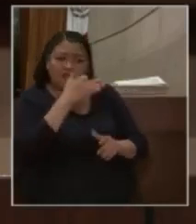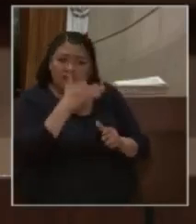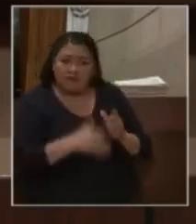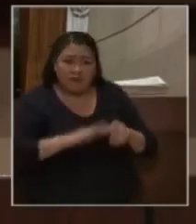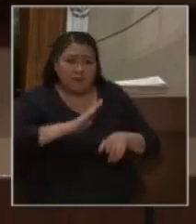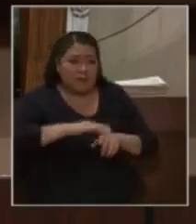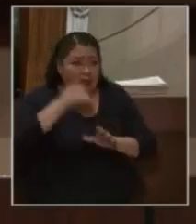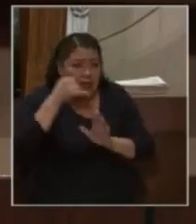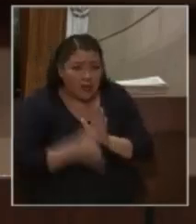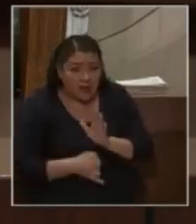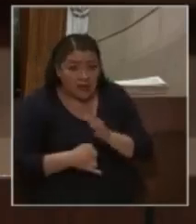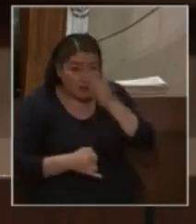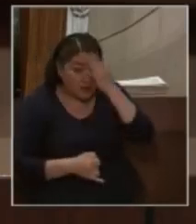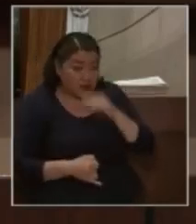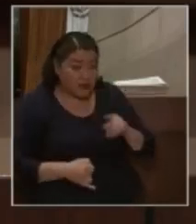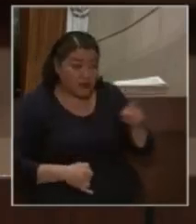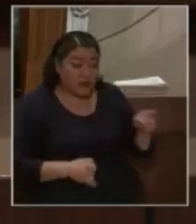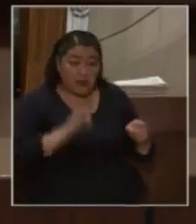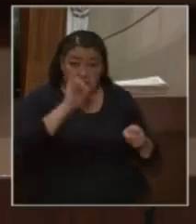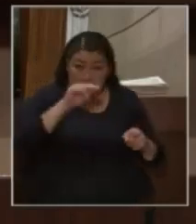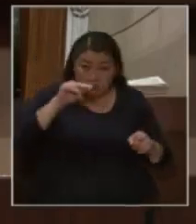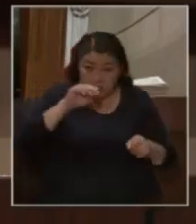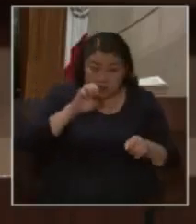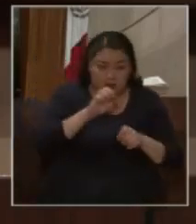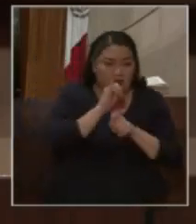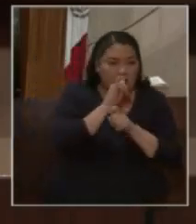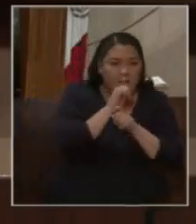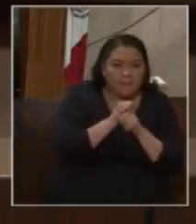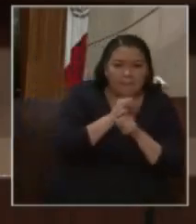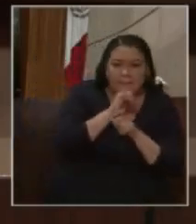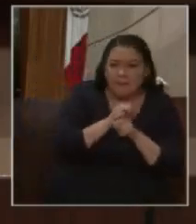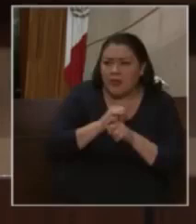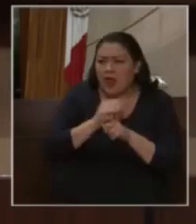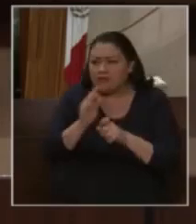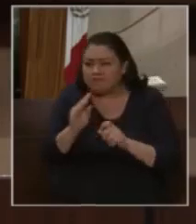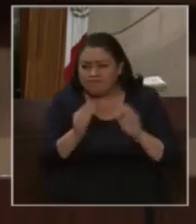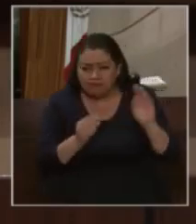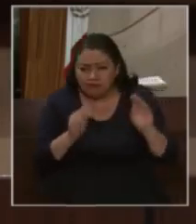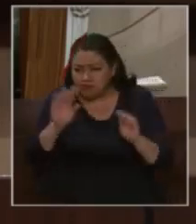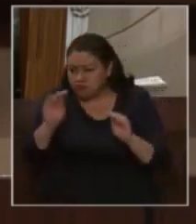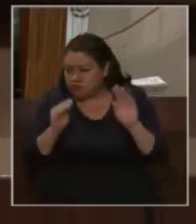las diligencias que realizó y los elementos de prueba que se allegó,